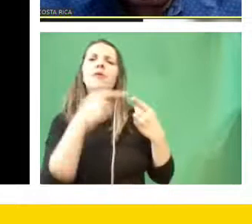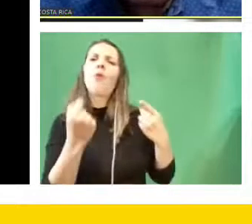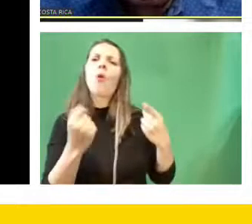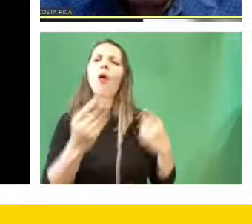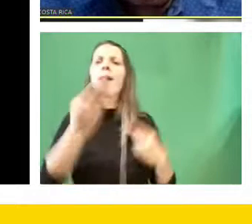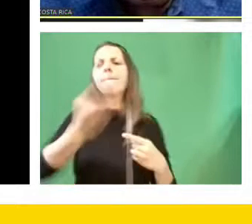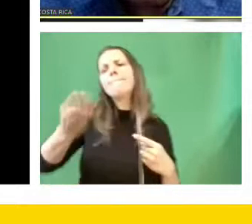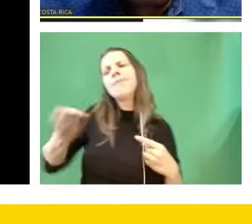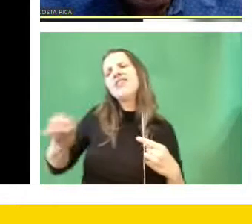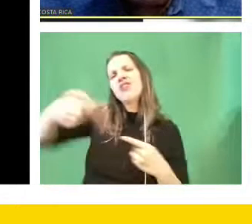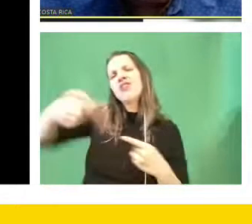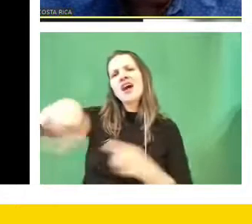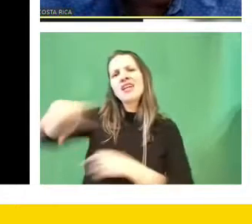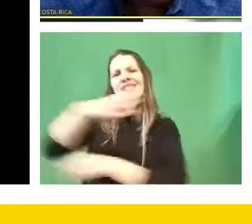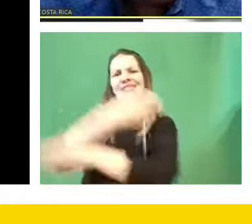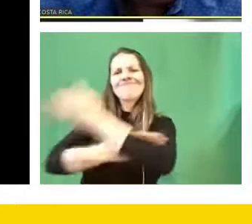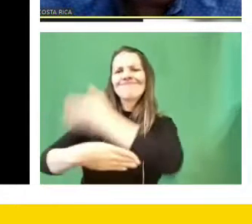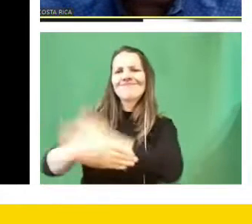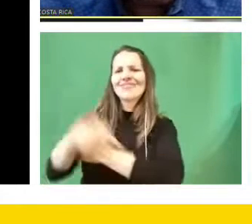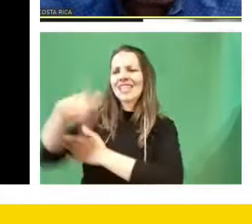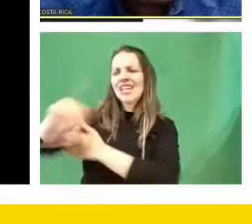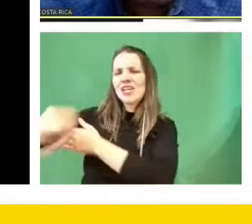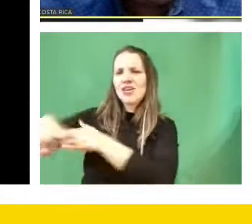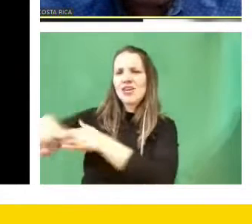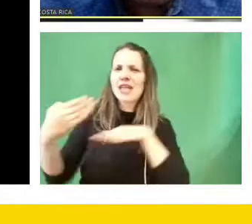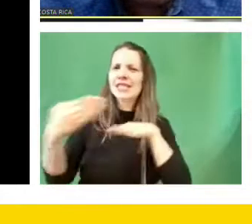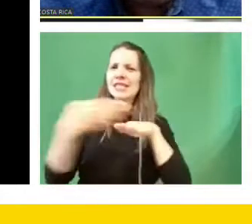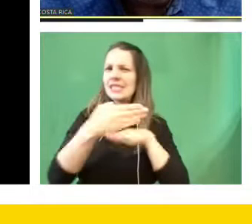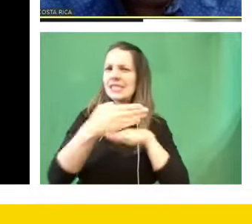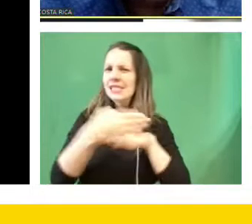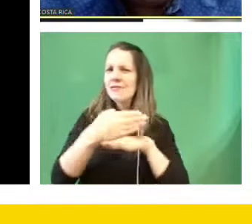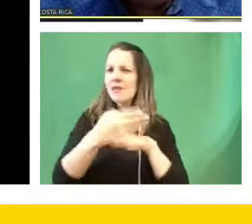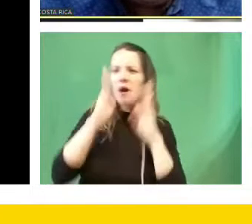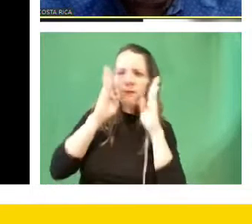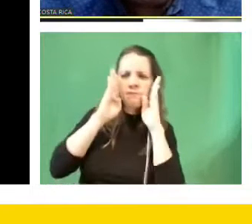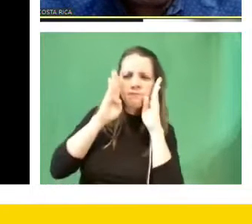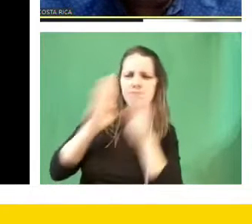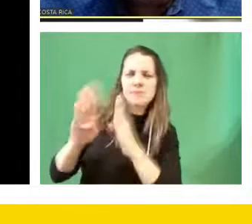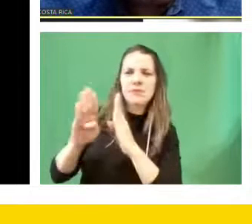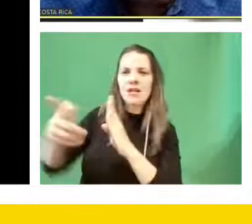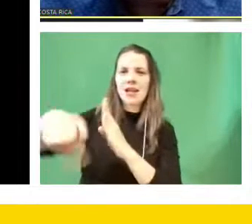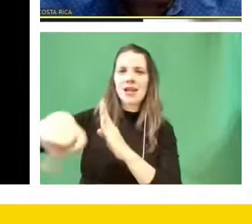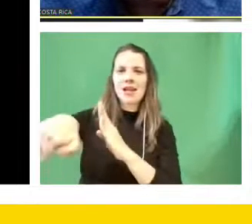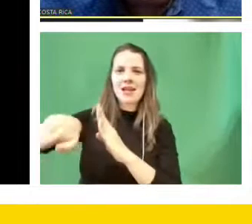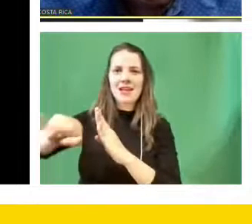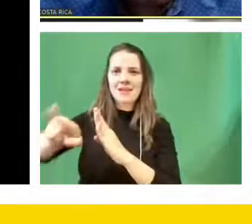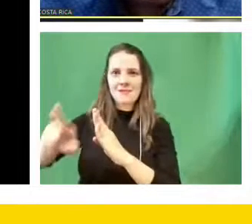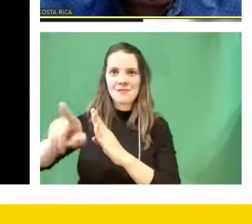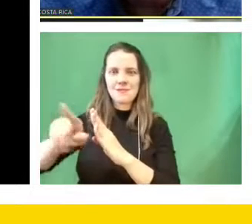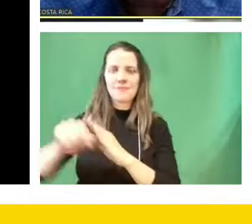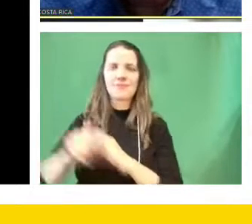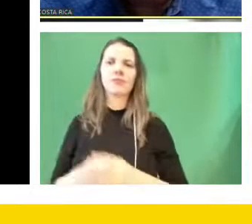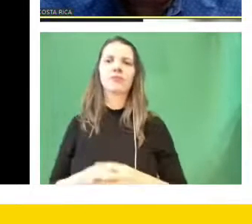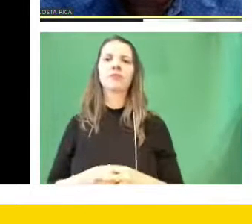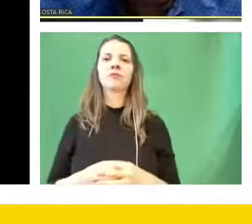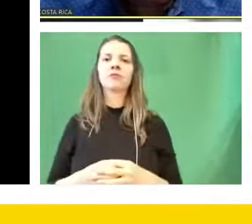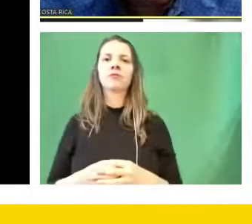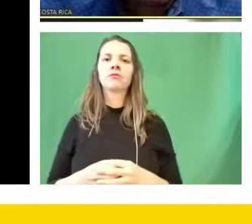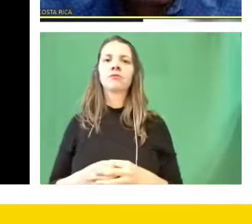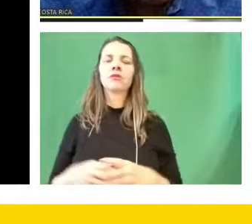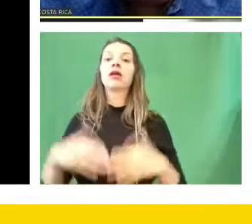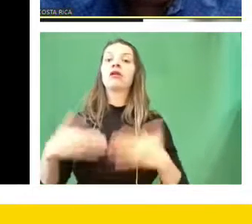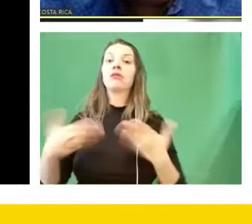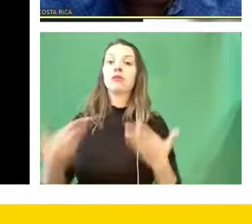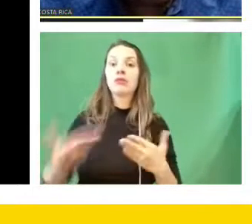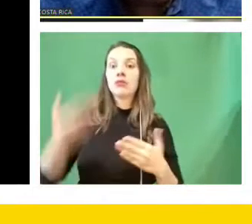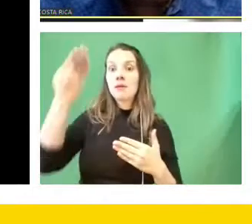muchas consideraciones técnicas, pero realmente tenemos que caer a una realidad. Tiene que darse la participación de las personas con